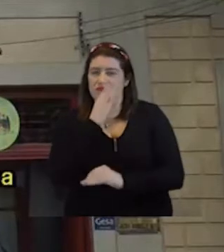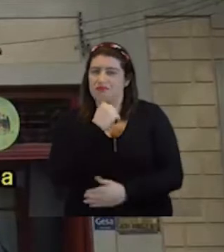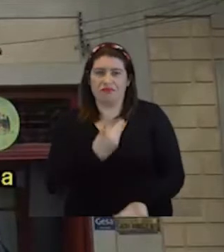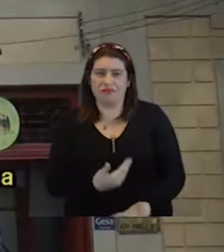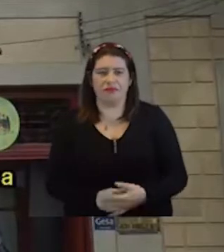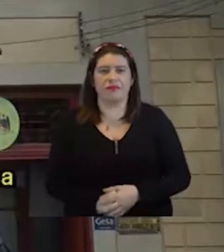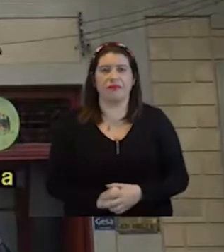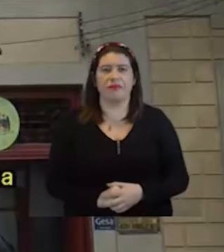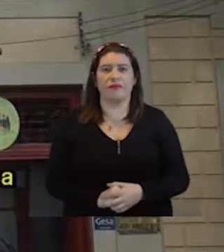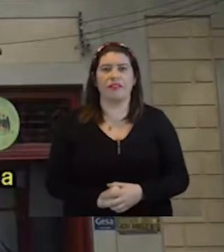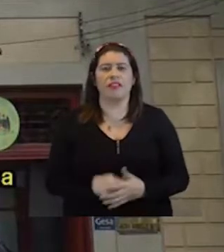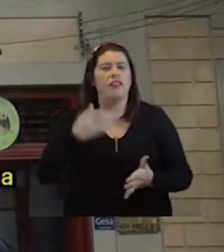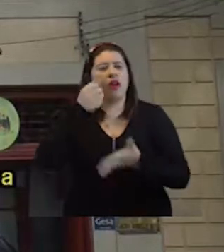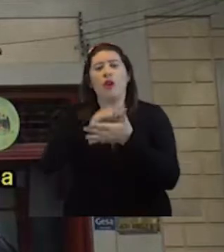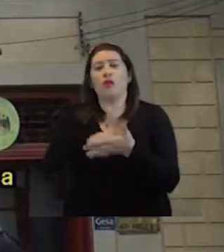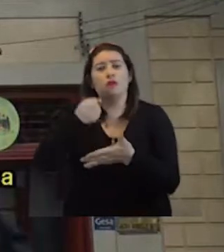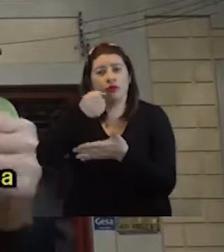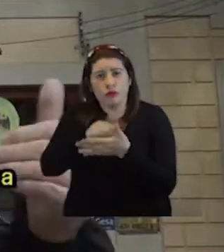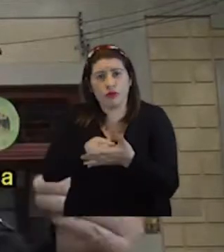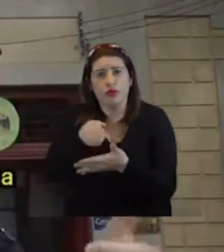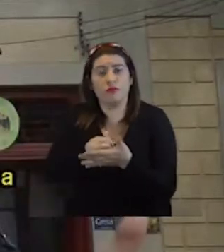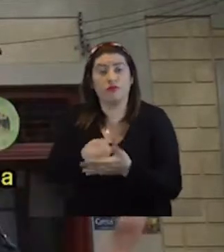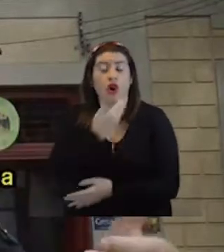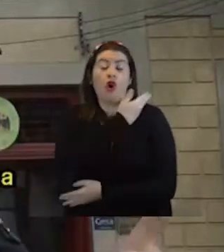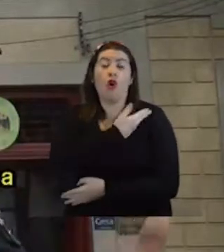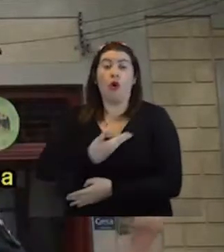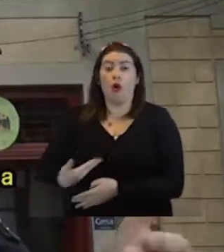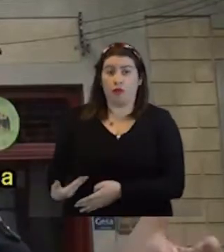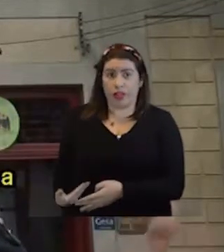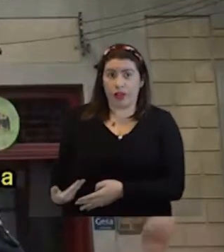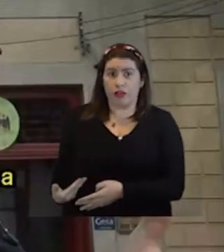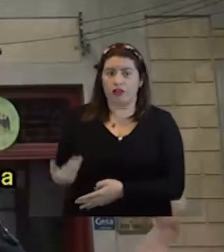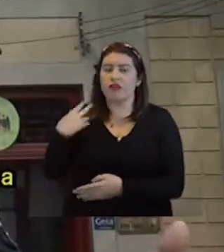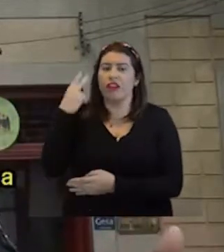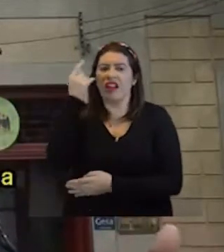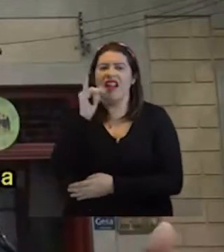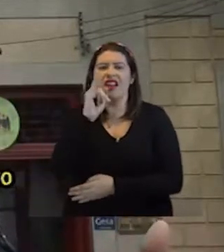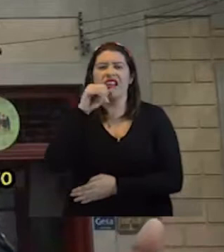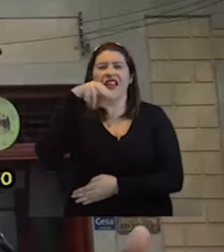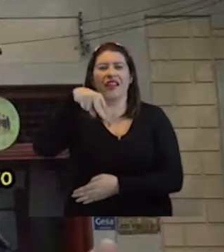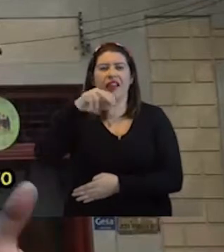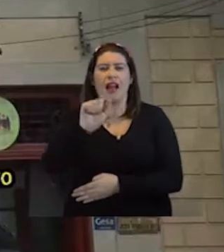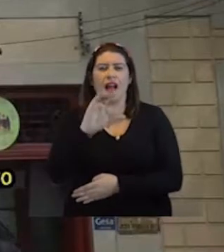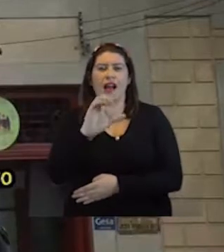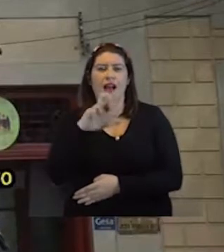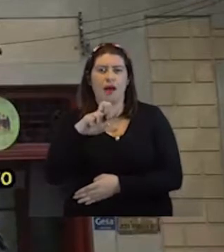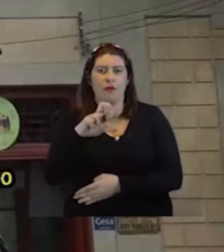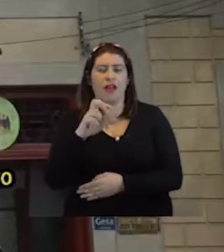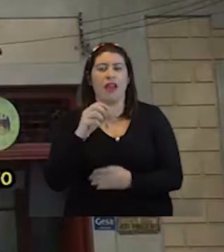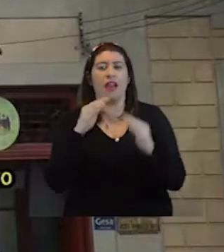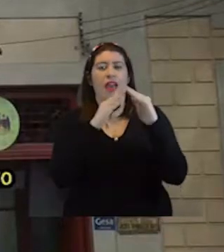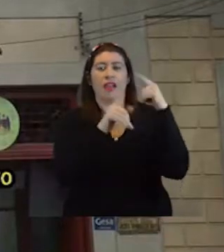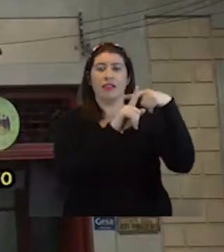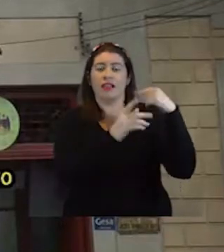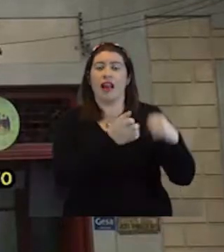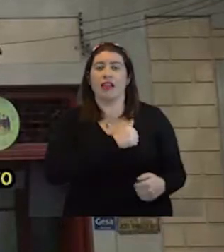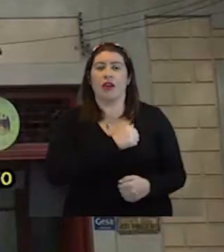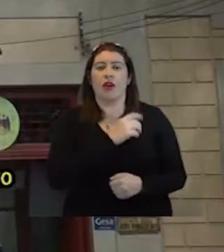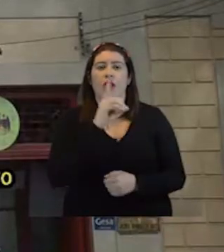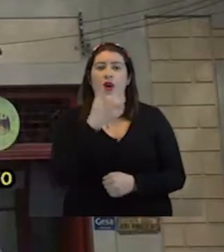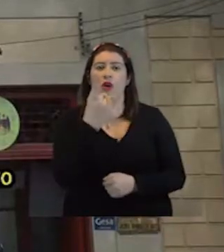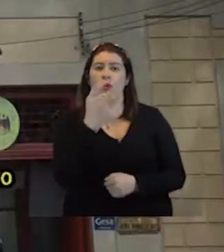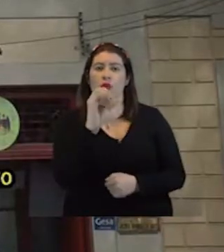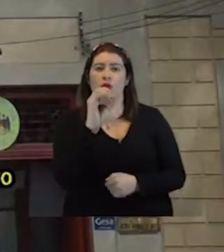nocturna. Y se peleó y el gobierno se vio obligado en la época a crear INACAP y la Iglesia Católica, el